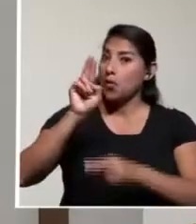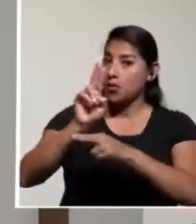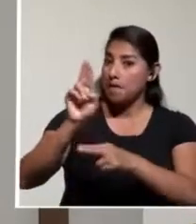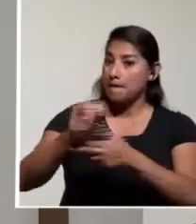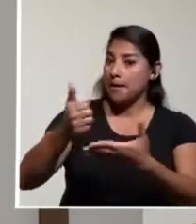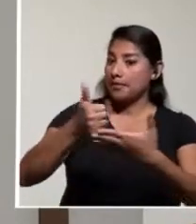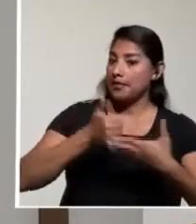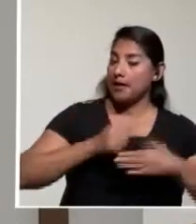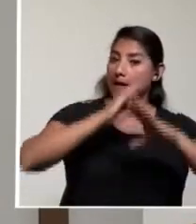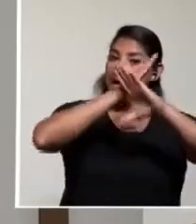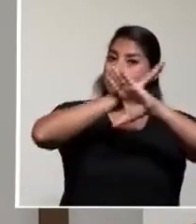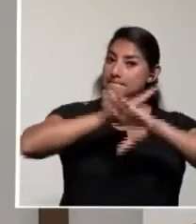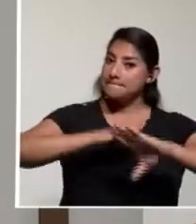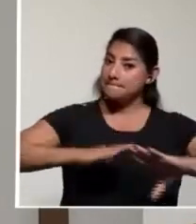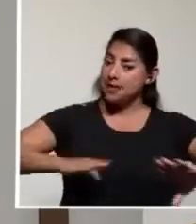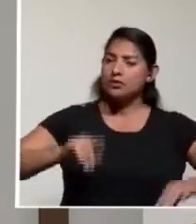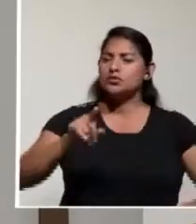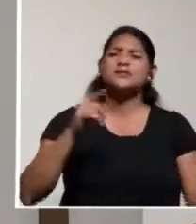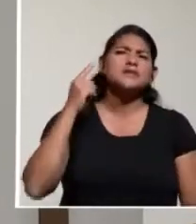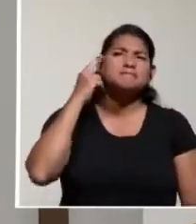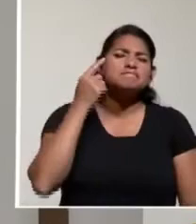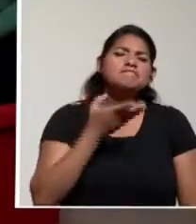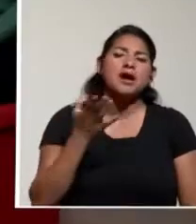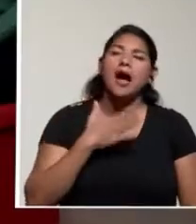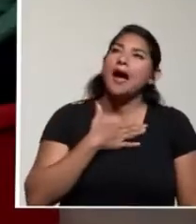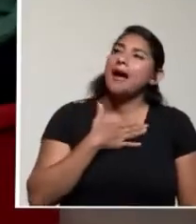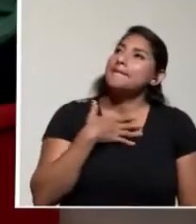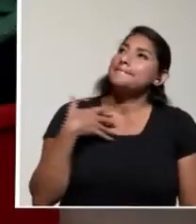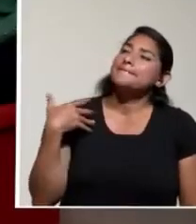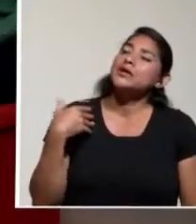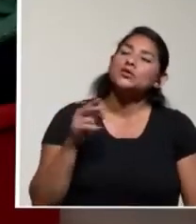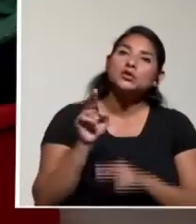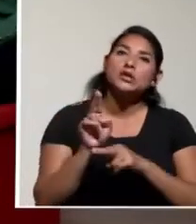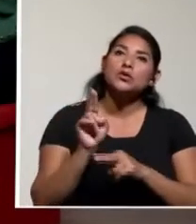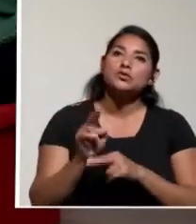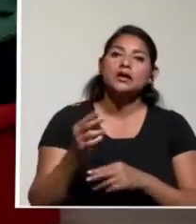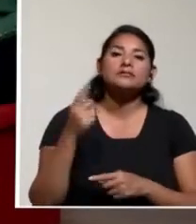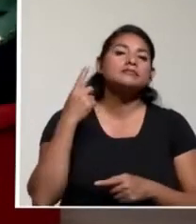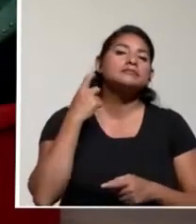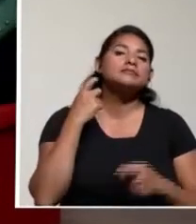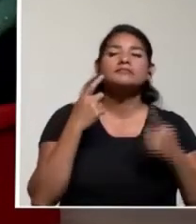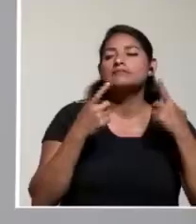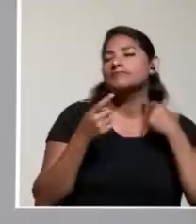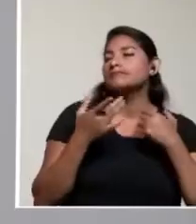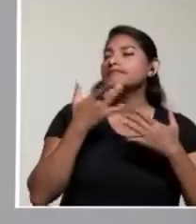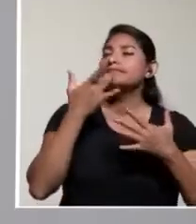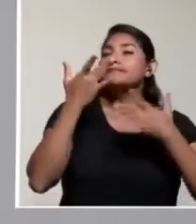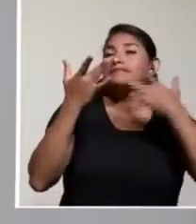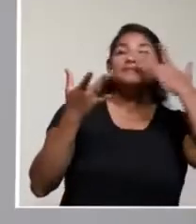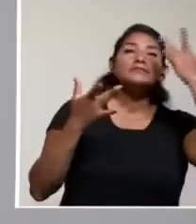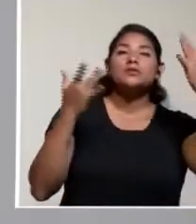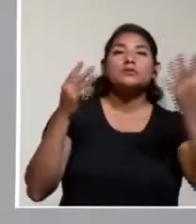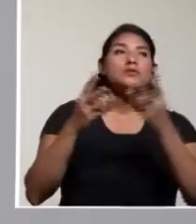tener paz. Niña Carla, ¿cómo usted qué usa para tener paz? A mí me gusta, por ejemplo, usar algunos olores, niña Gwen, entonces